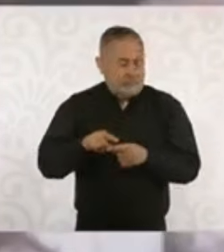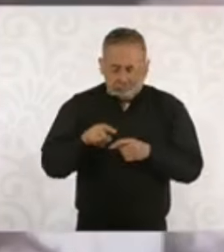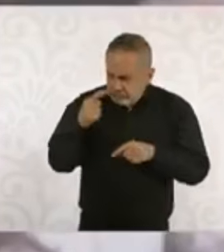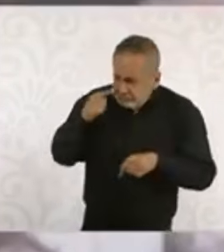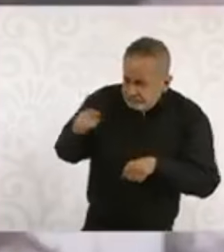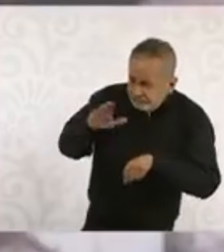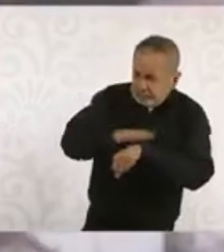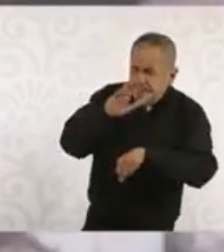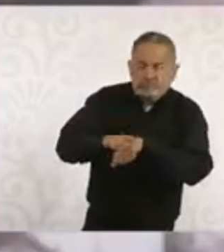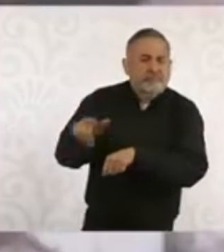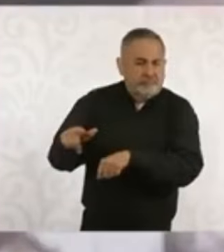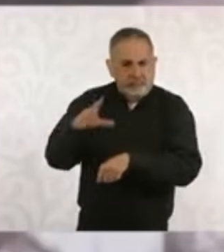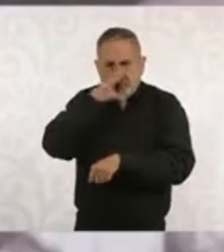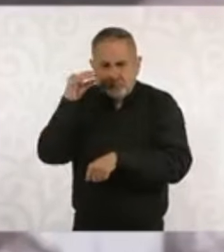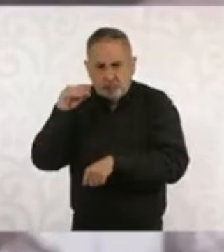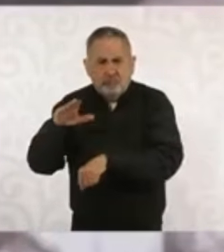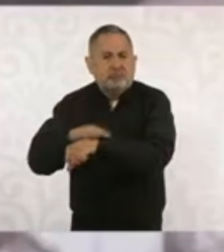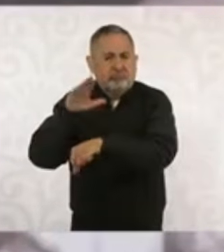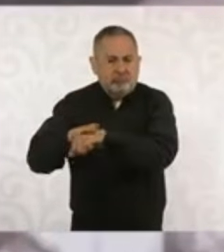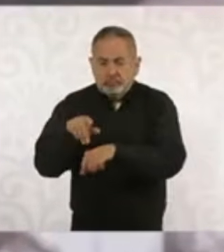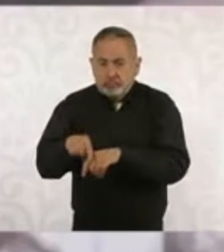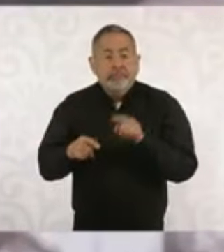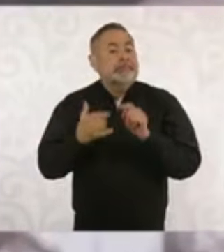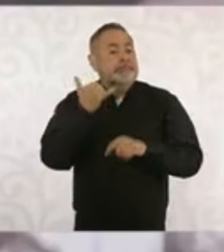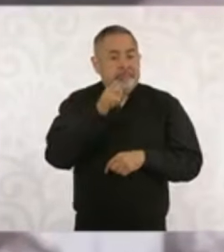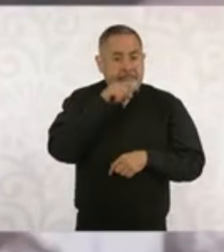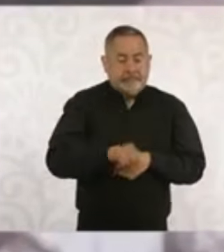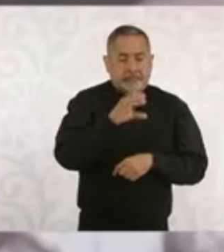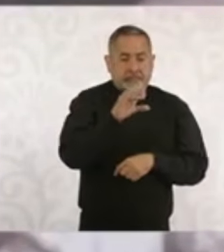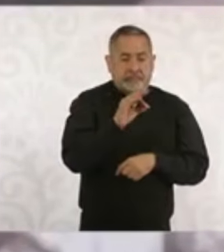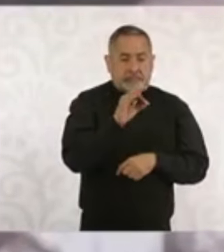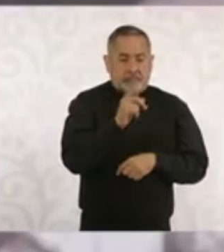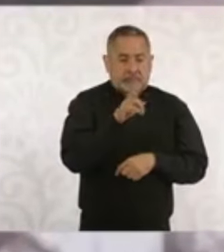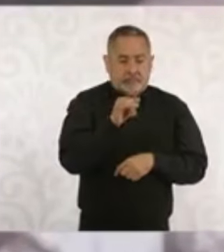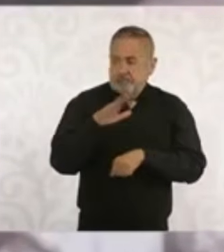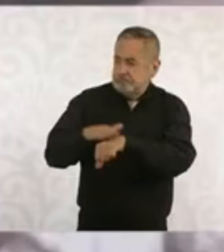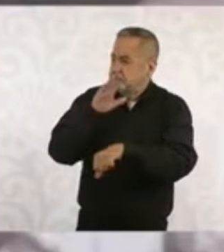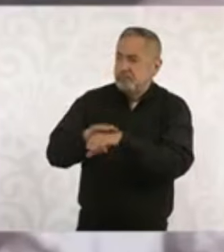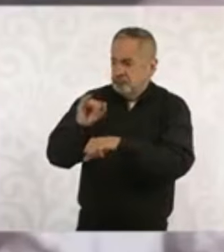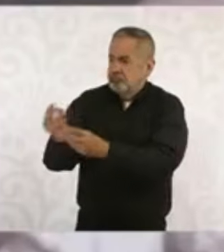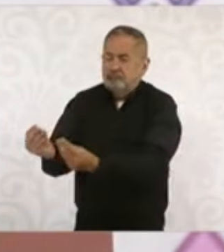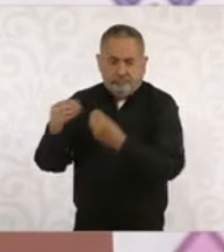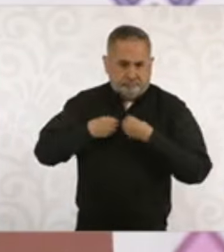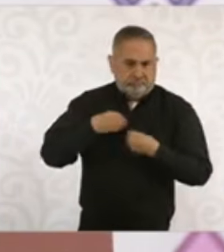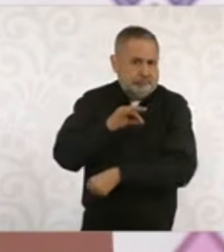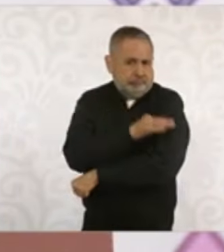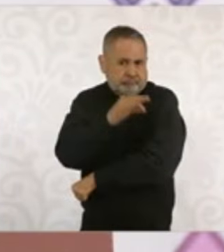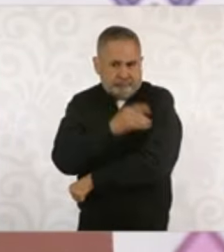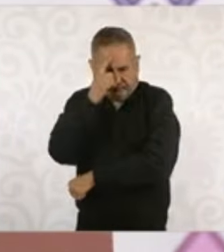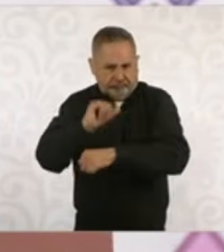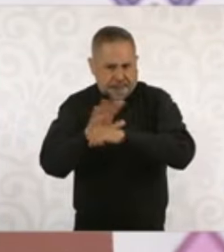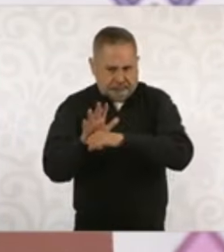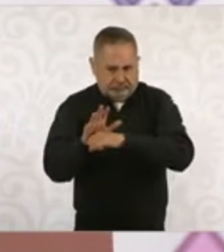regulatoria de allá y una de ellas fue autorizada por COFEPRIS. En materia de innovación